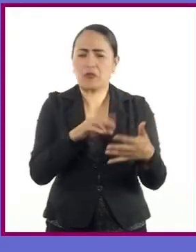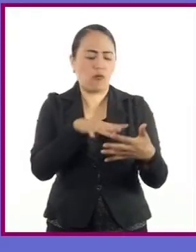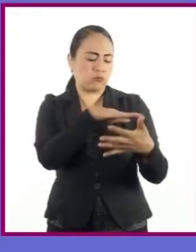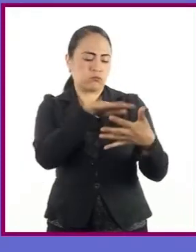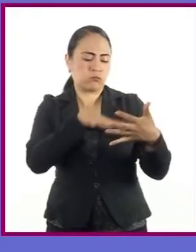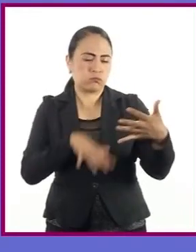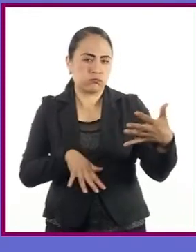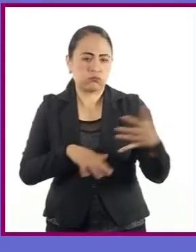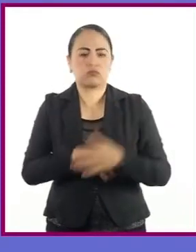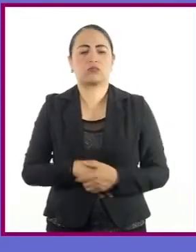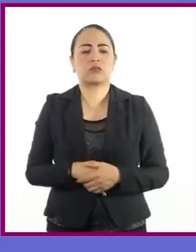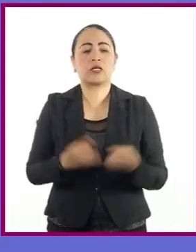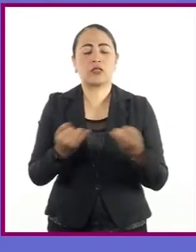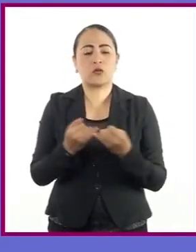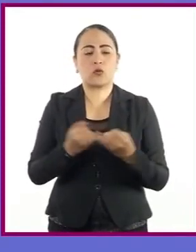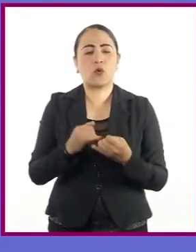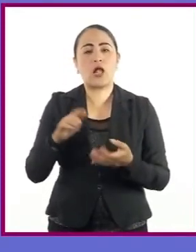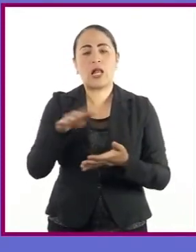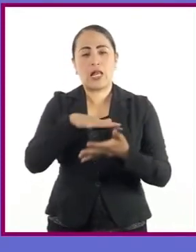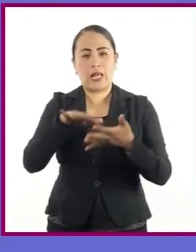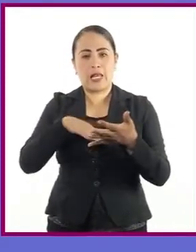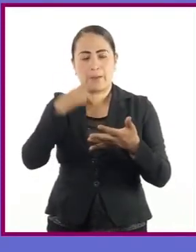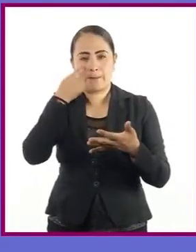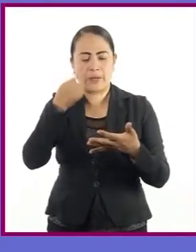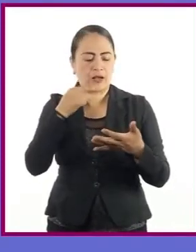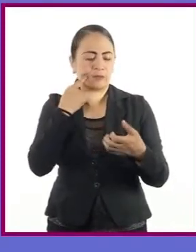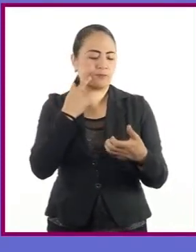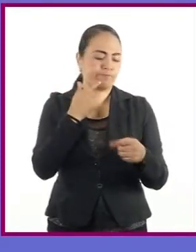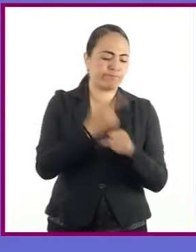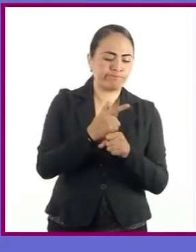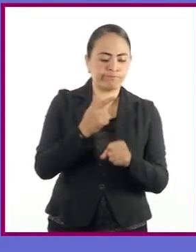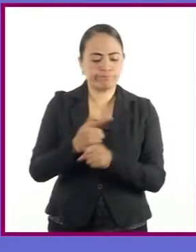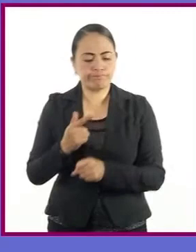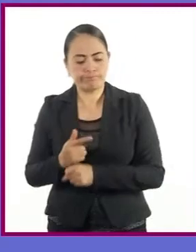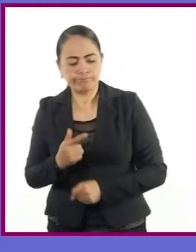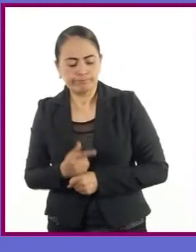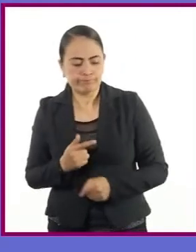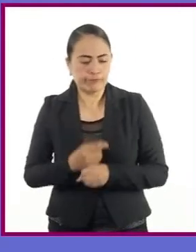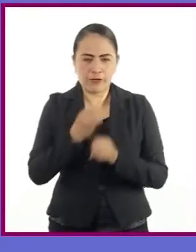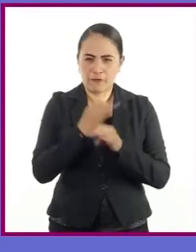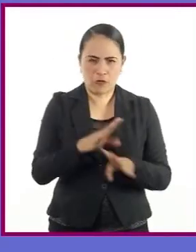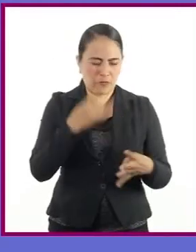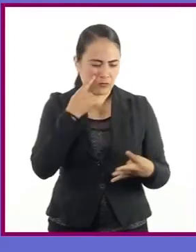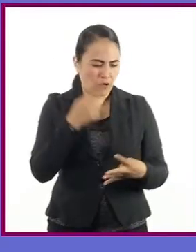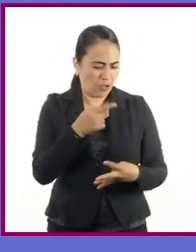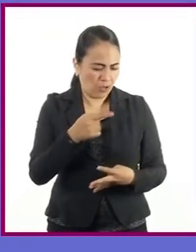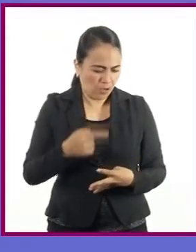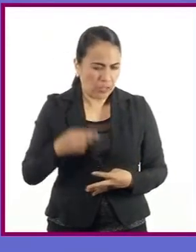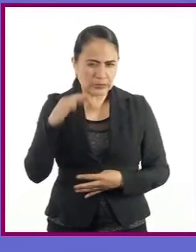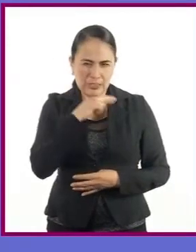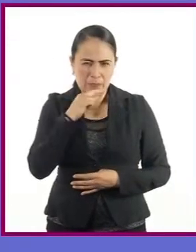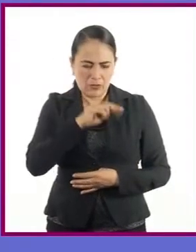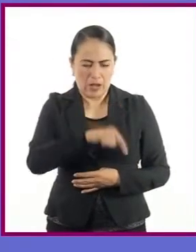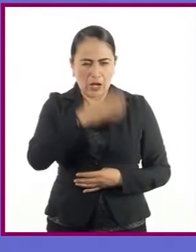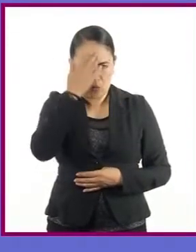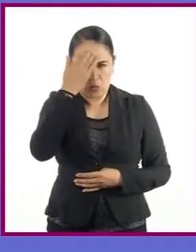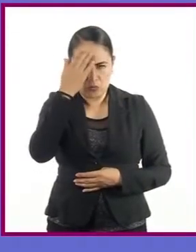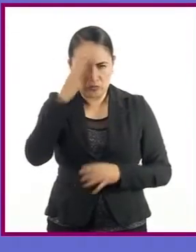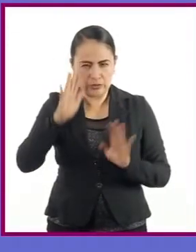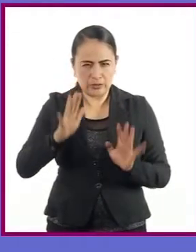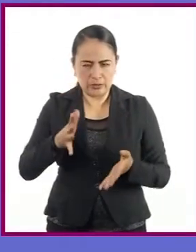exploración es otra estrategia que consiste en encontrar información específica en un texto que ya se conoce.